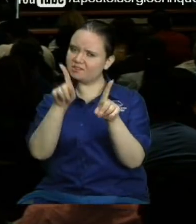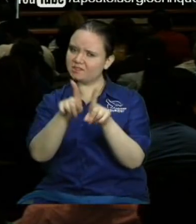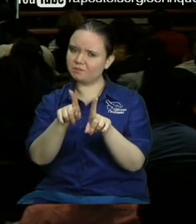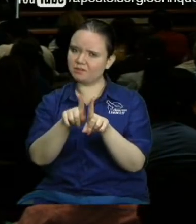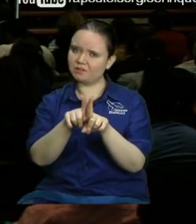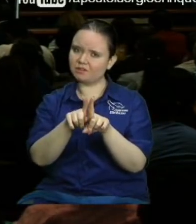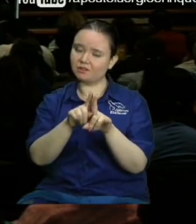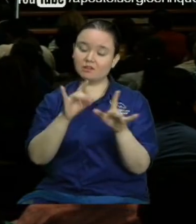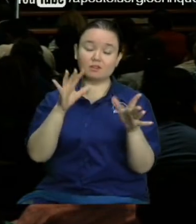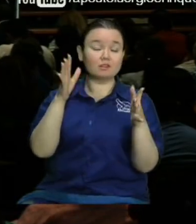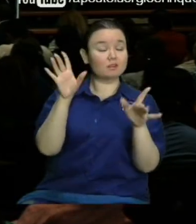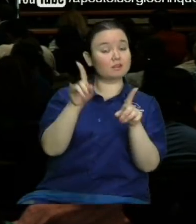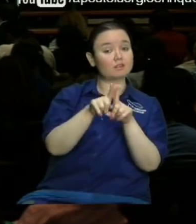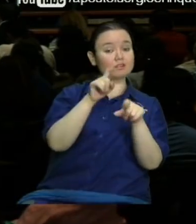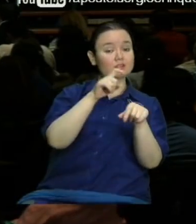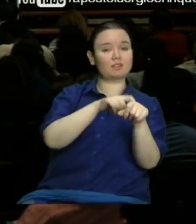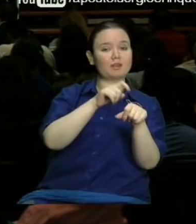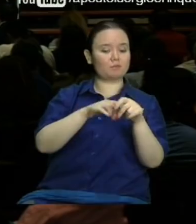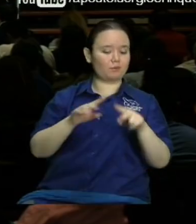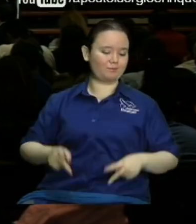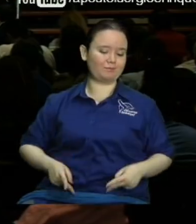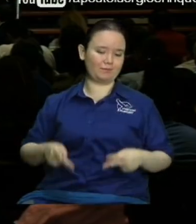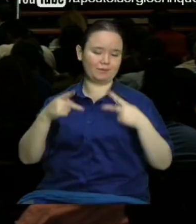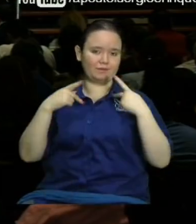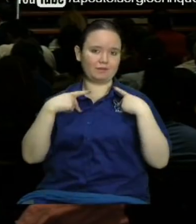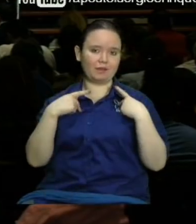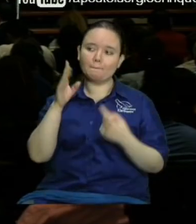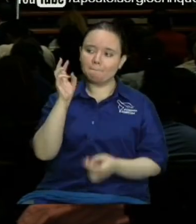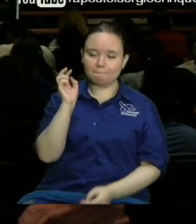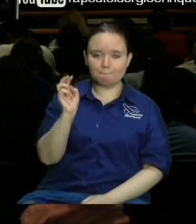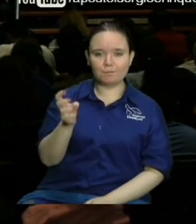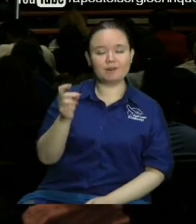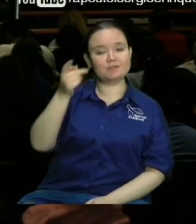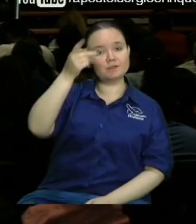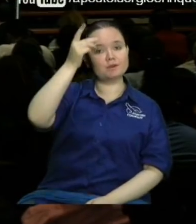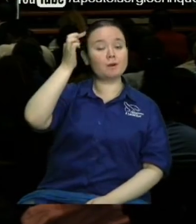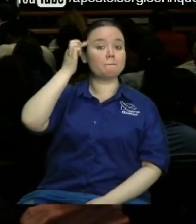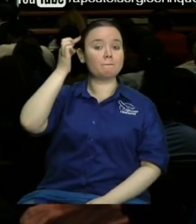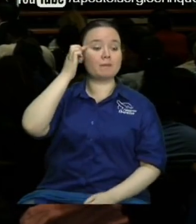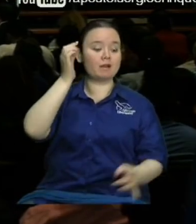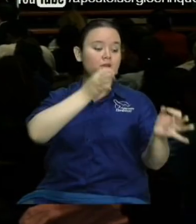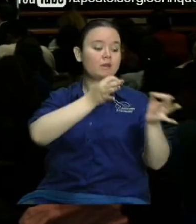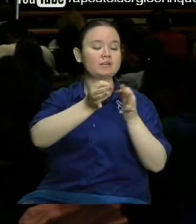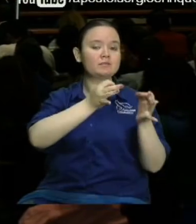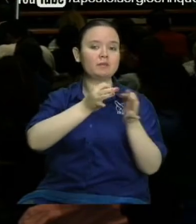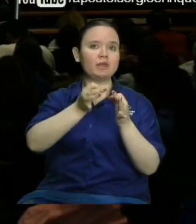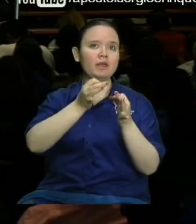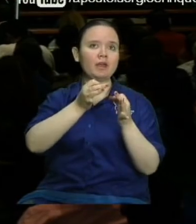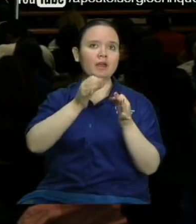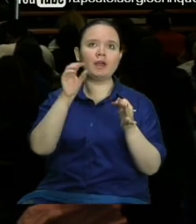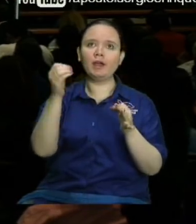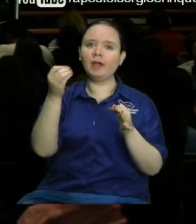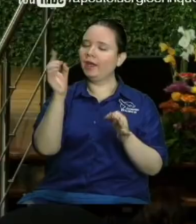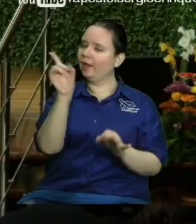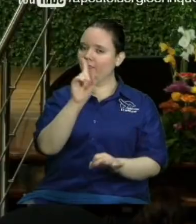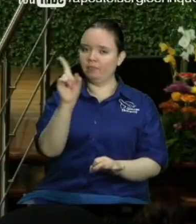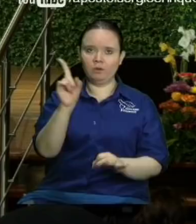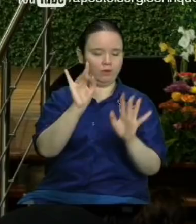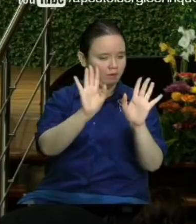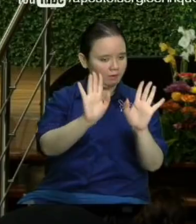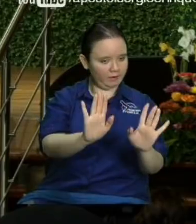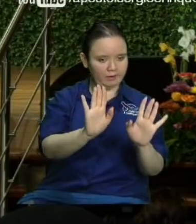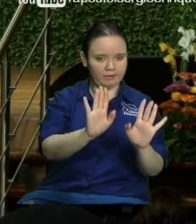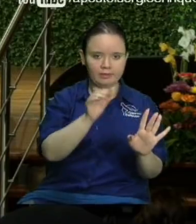al tiempo que estaban viviendo. Por eso también Pablo les explica a los tesalonicenses que no están en la